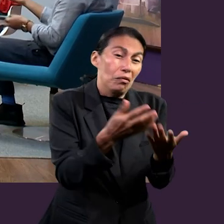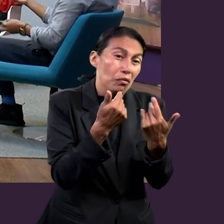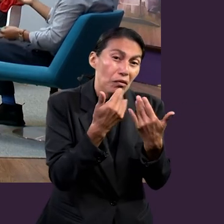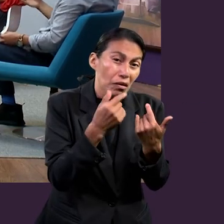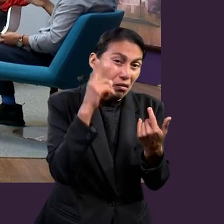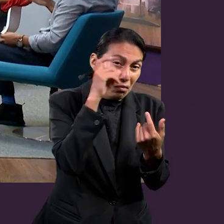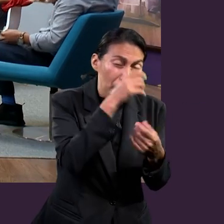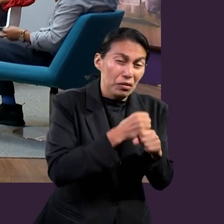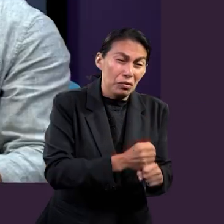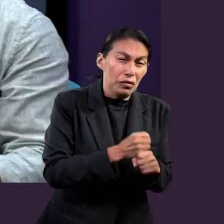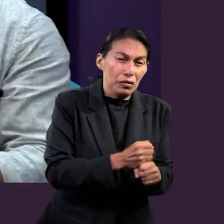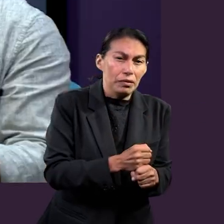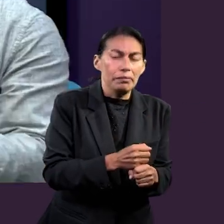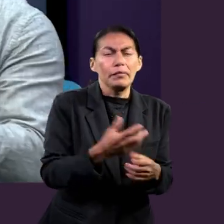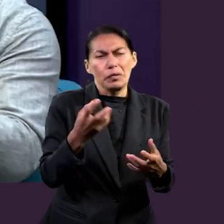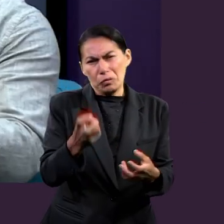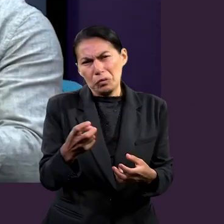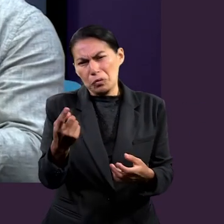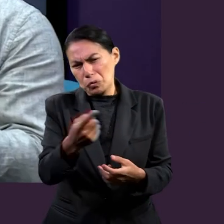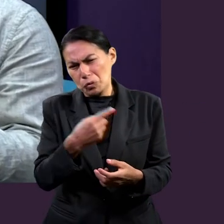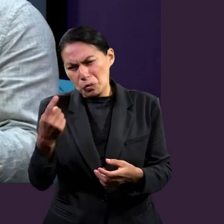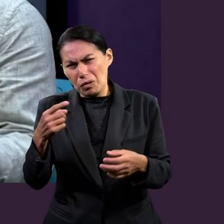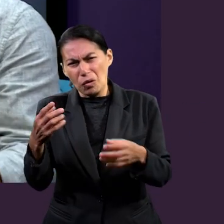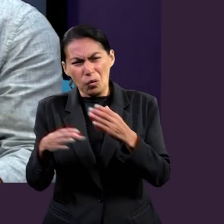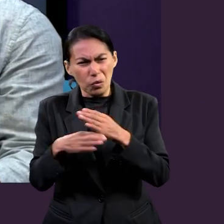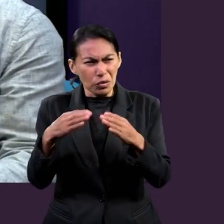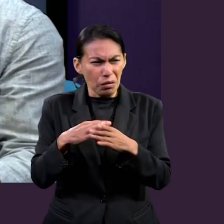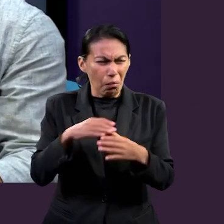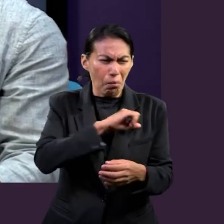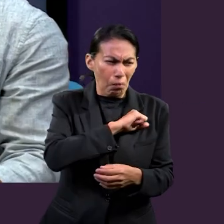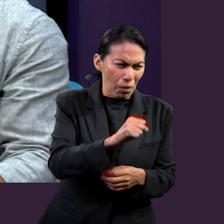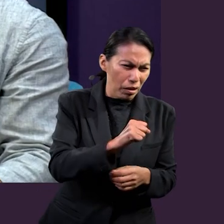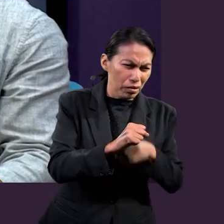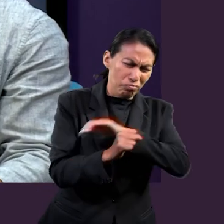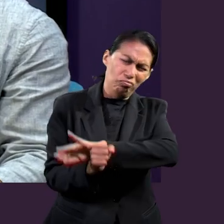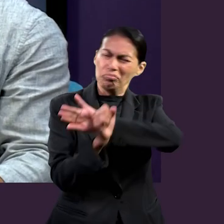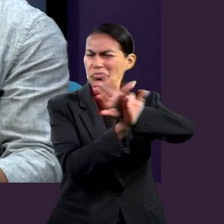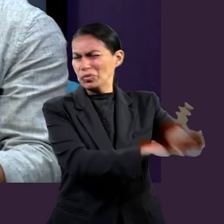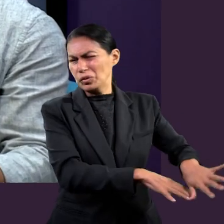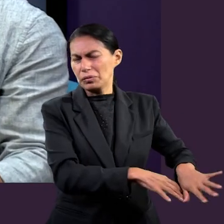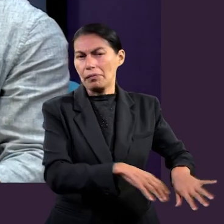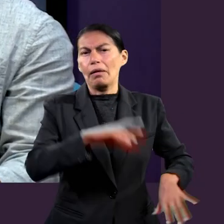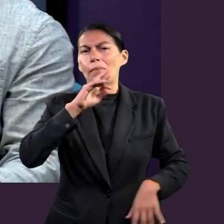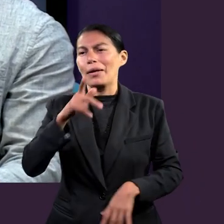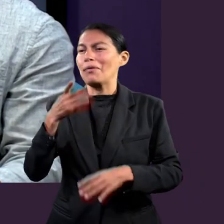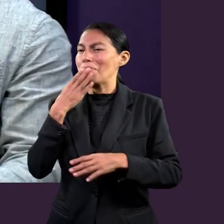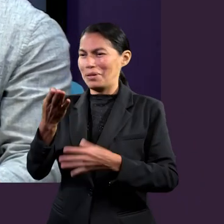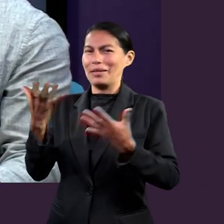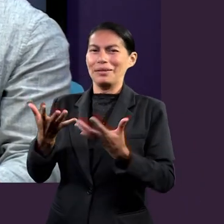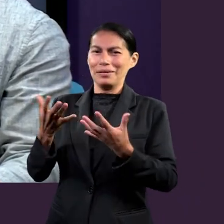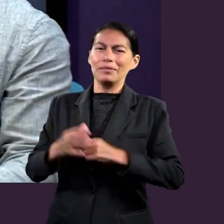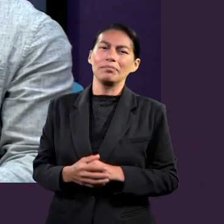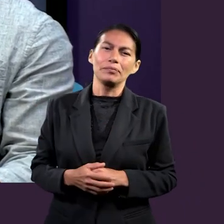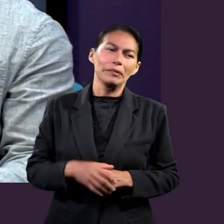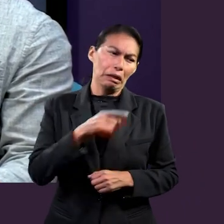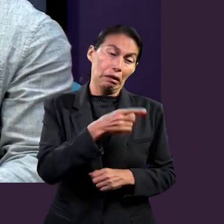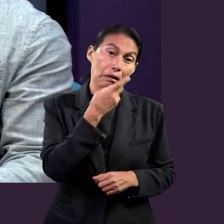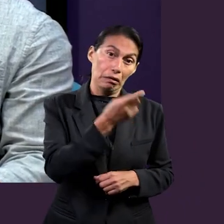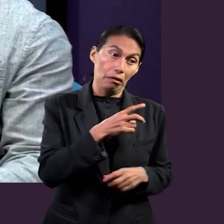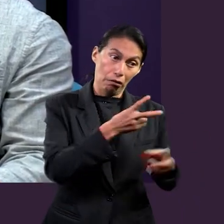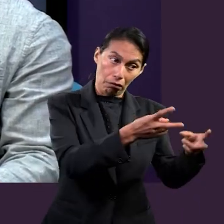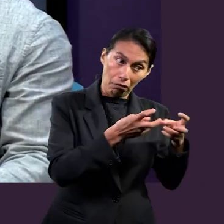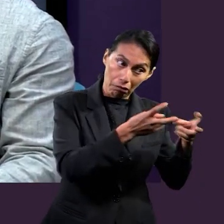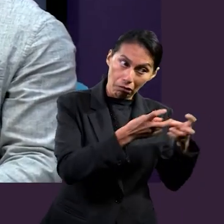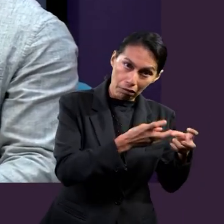cámbialo. Deja que Cristo transforme tu vida y cambia esa actitud que tienes. En vez de hacerlo malo, o sea, voltearlo. Porque dice, en vez de robar,